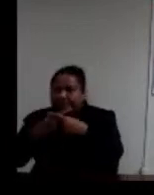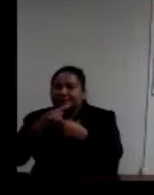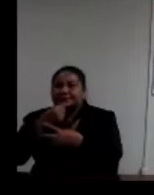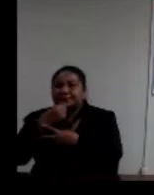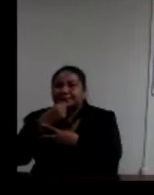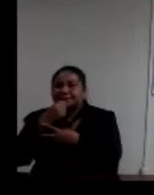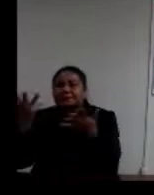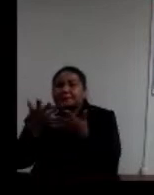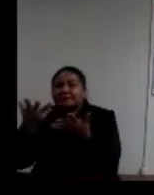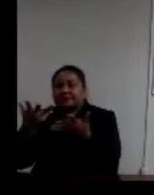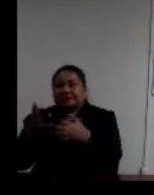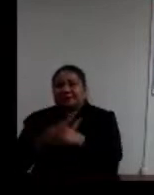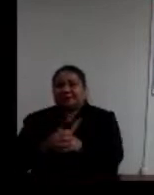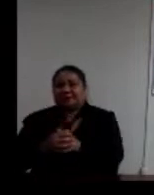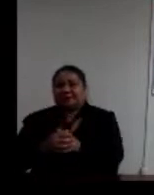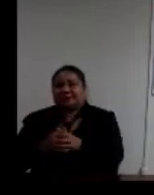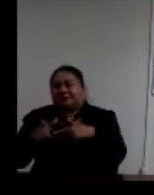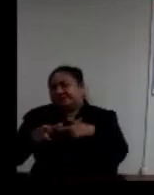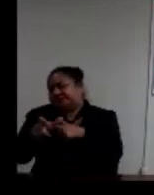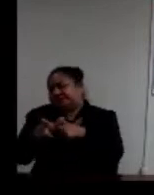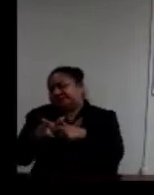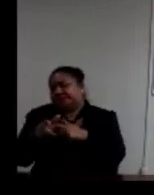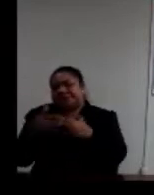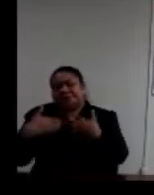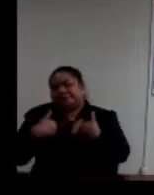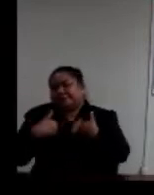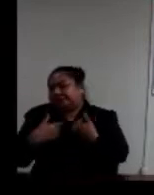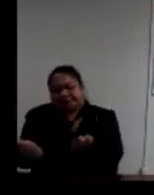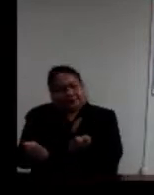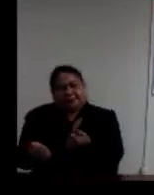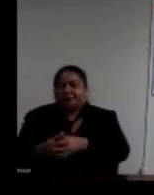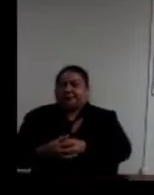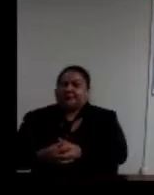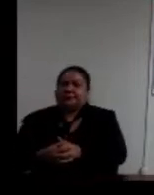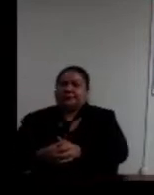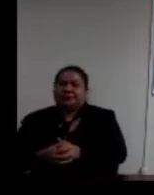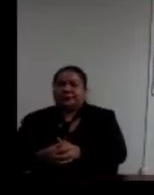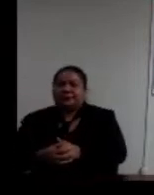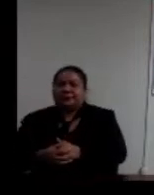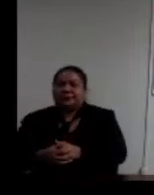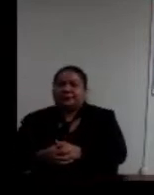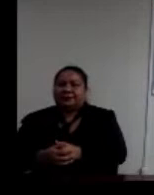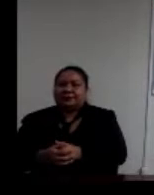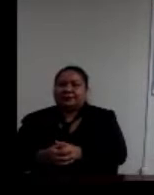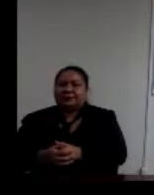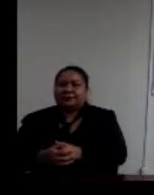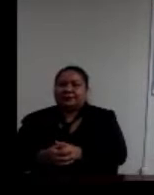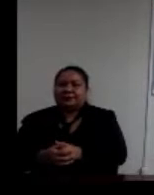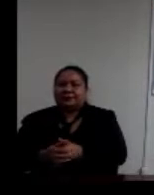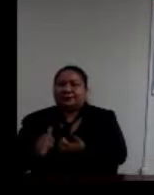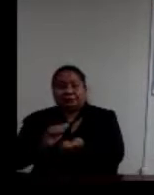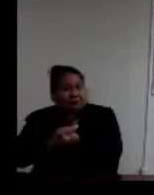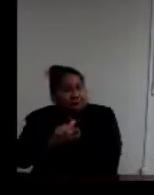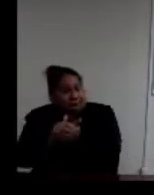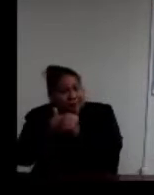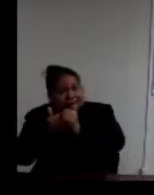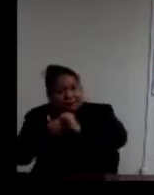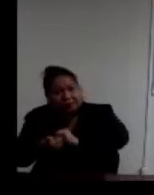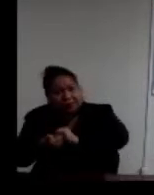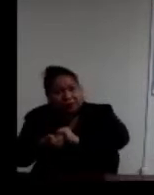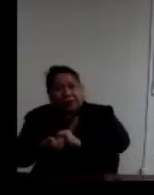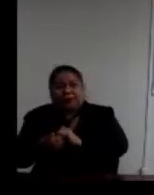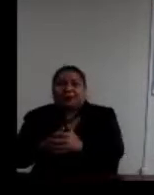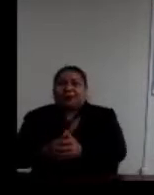lo que hace? El niño ya, lo que sigue, ya no lo va a entender. Entonces, es un efecto contrario. Ahorita vamos a explicar las